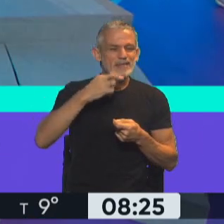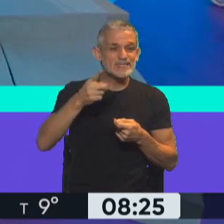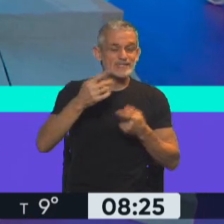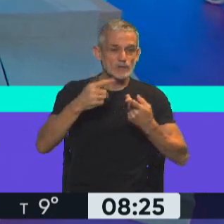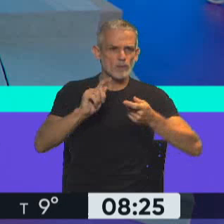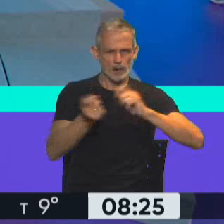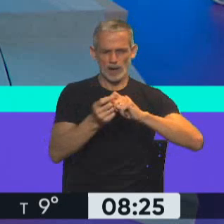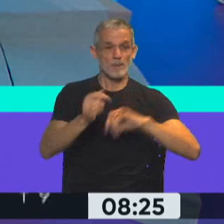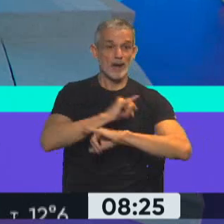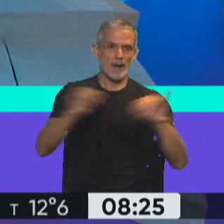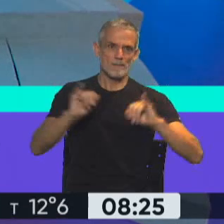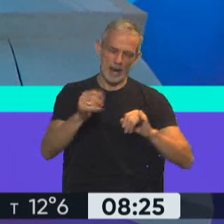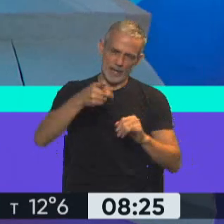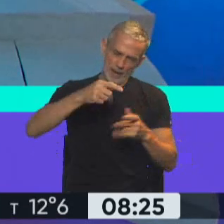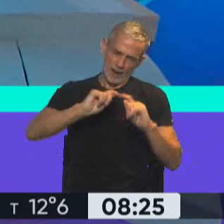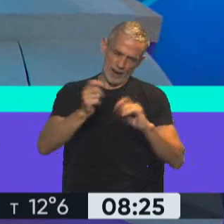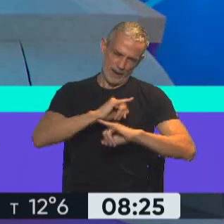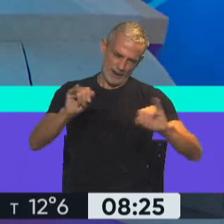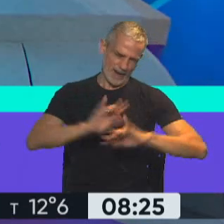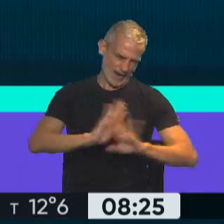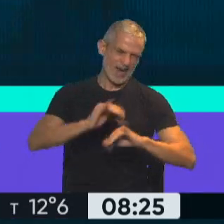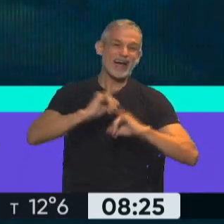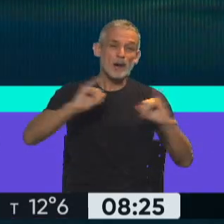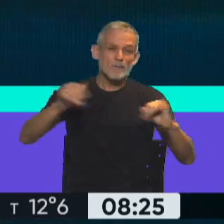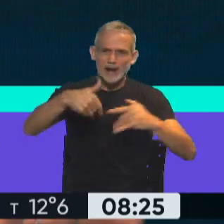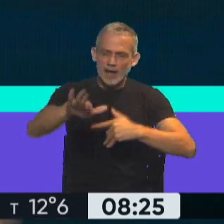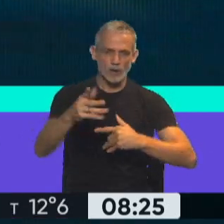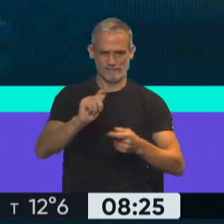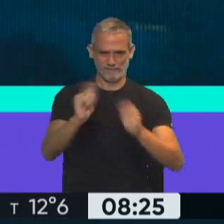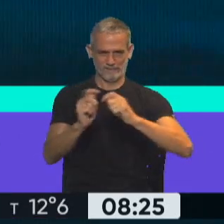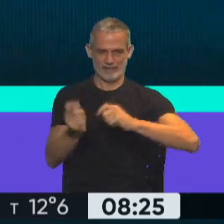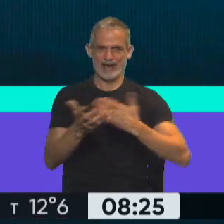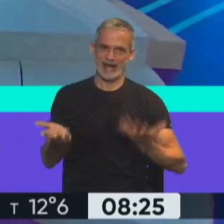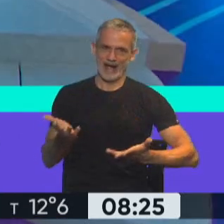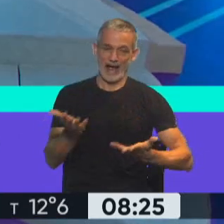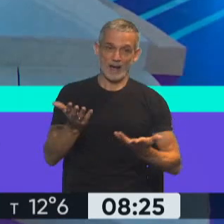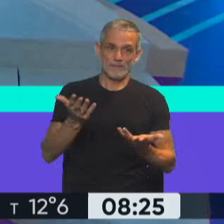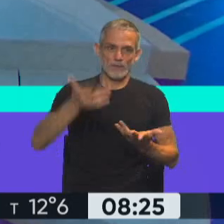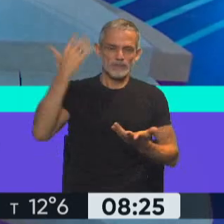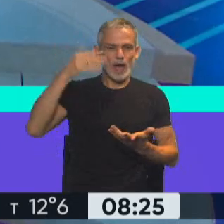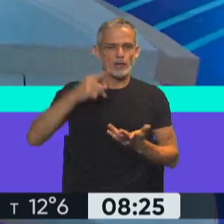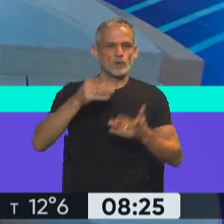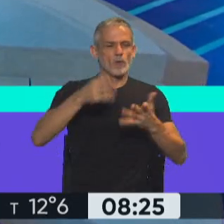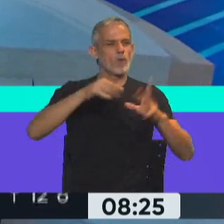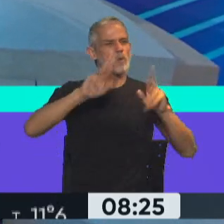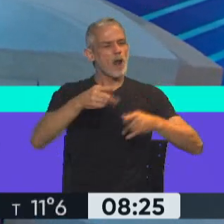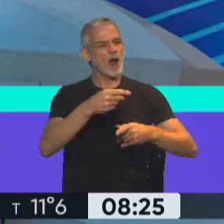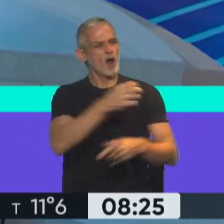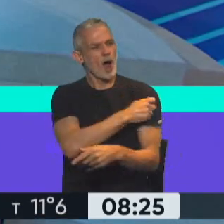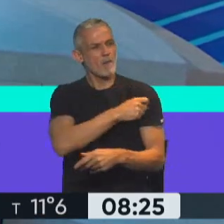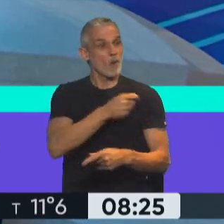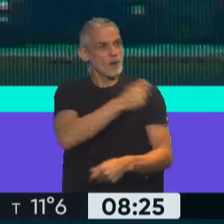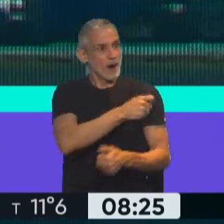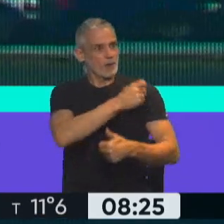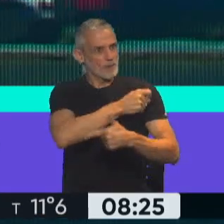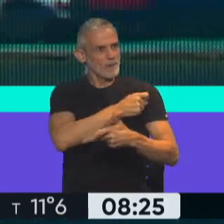haber un cambio, ¿no?, de la campaña. Digo, anticipás que evidentemente se va a reformular esto que vos decías, depositada en un principio en la política sanitaria, en la llegada de